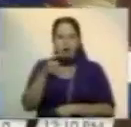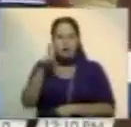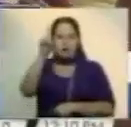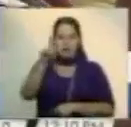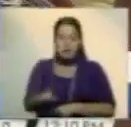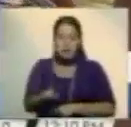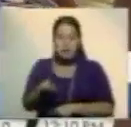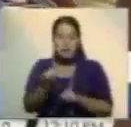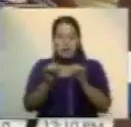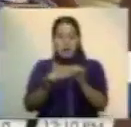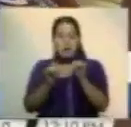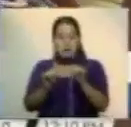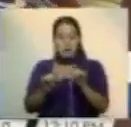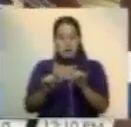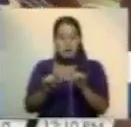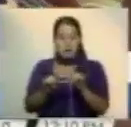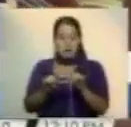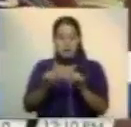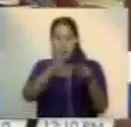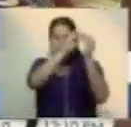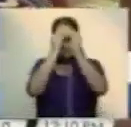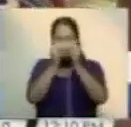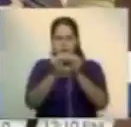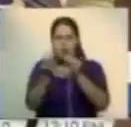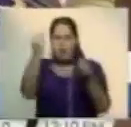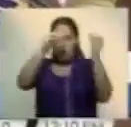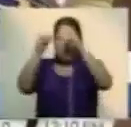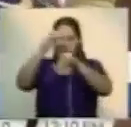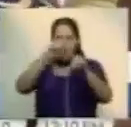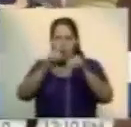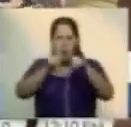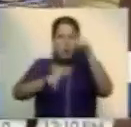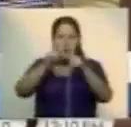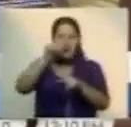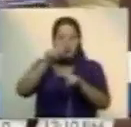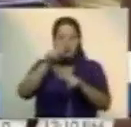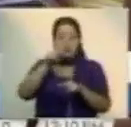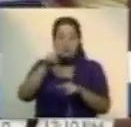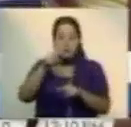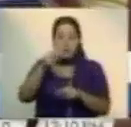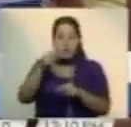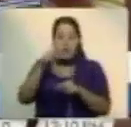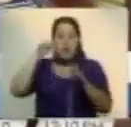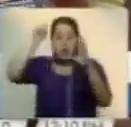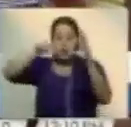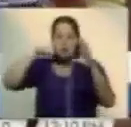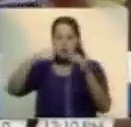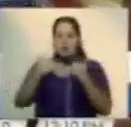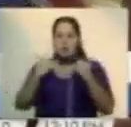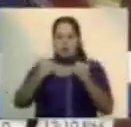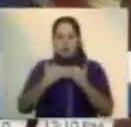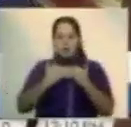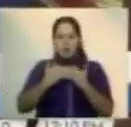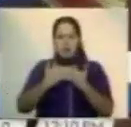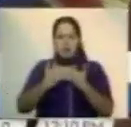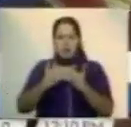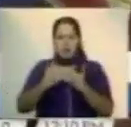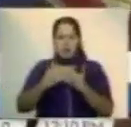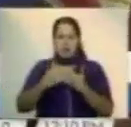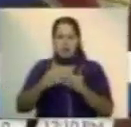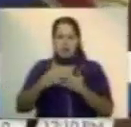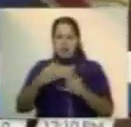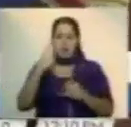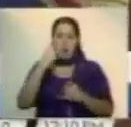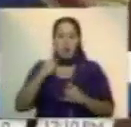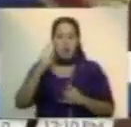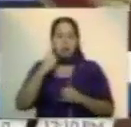una especie de collage. Una especie de reportaje, yo misma, de manera incipiente,